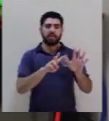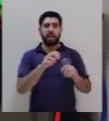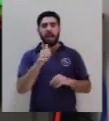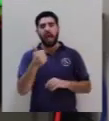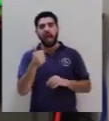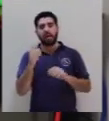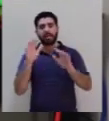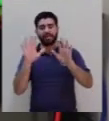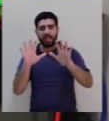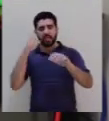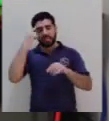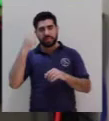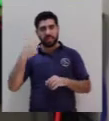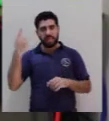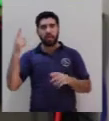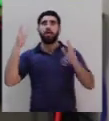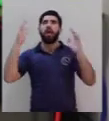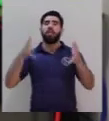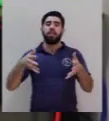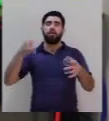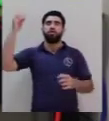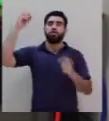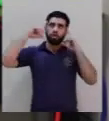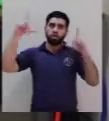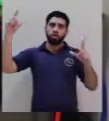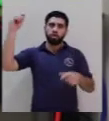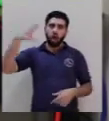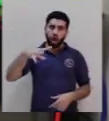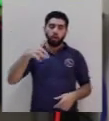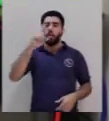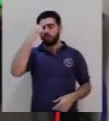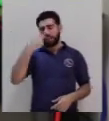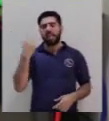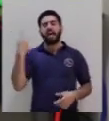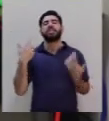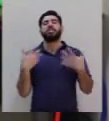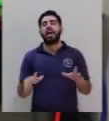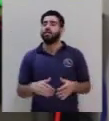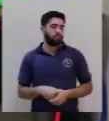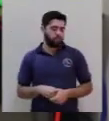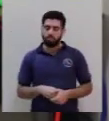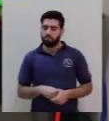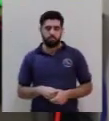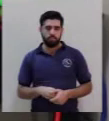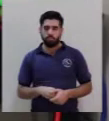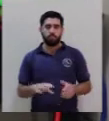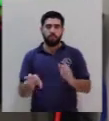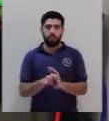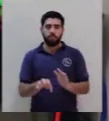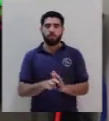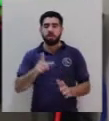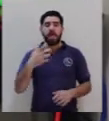dura para poderse sacar una semilla. Sí, pues una no es tan semilla. Rápido. No. Ok, y en este caso, supongamos que fuera la semilla del limón.